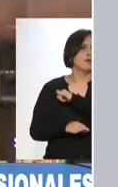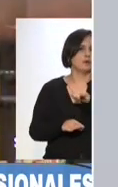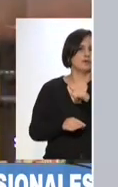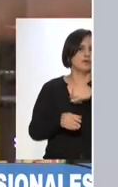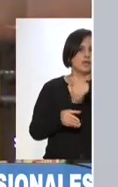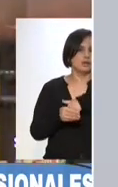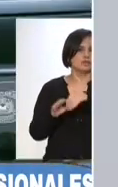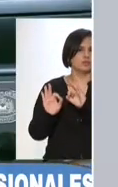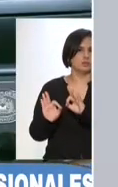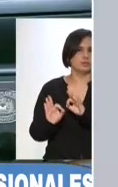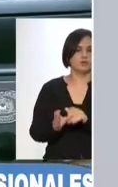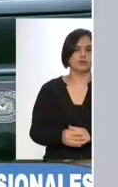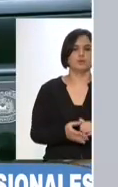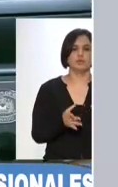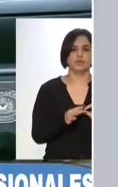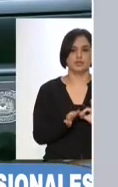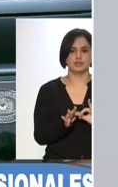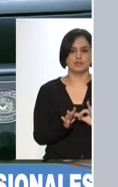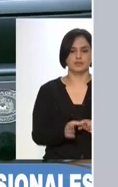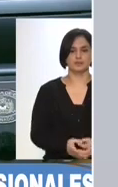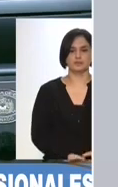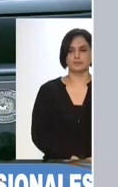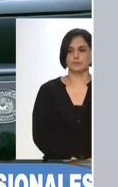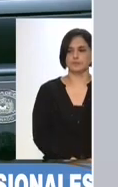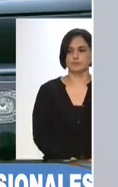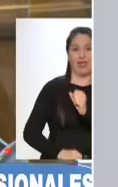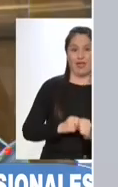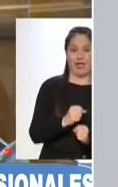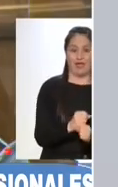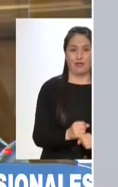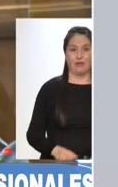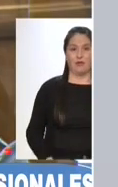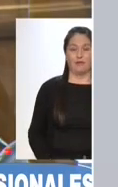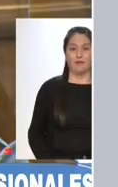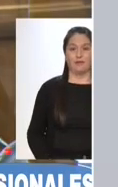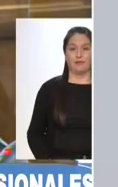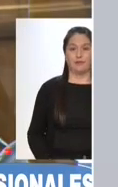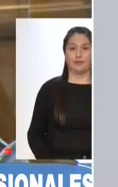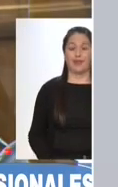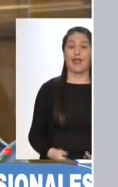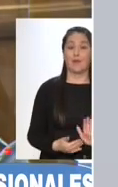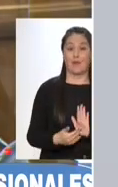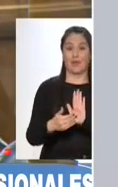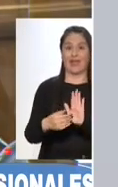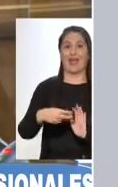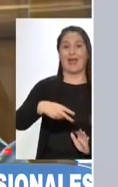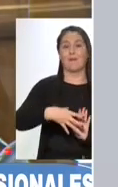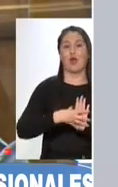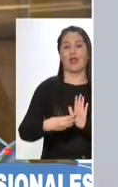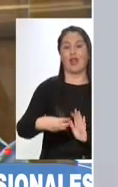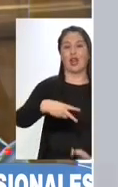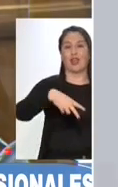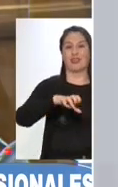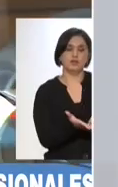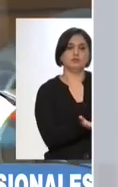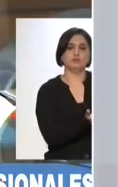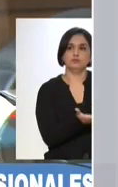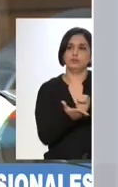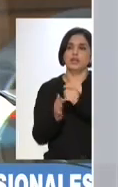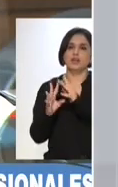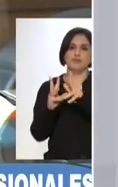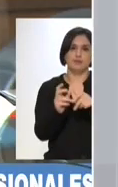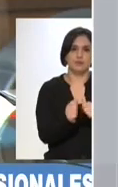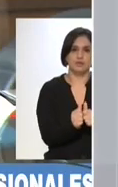Y esa letra chica yo creo que cada vez más hay que hacer esto que estamos haciendo los dos, Nicolás, o sea, de contarle a las personas, de decirle lo que está